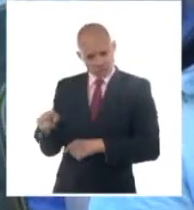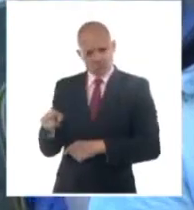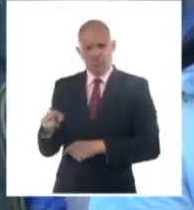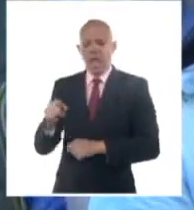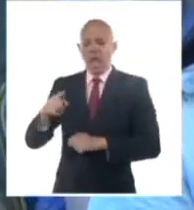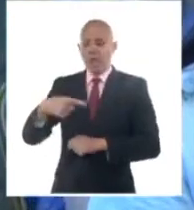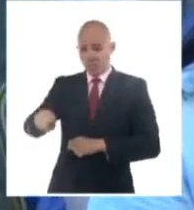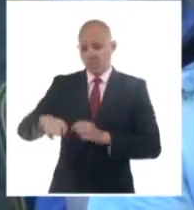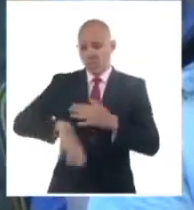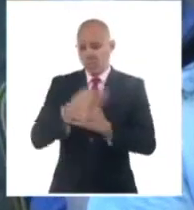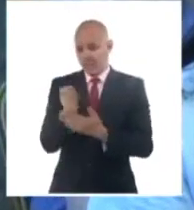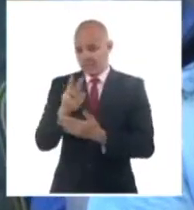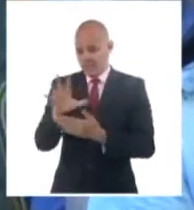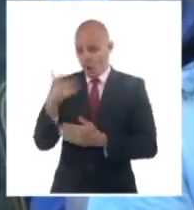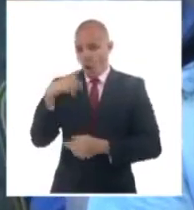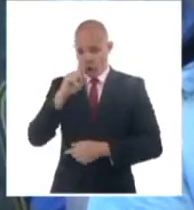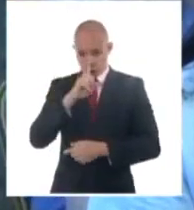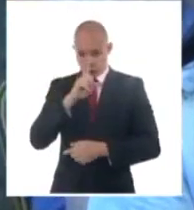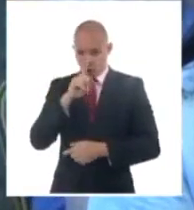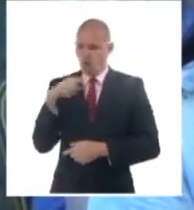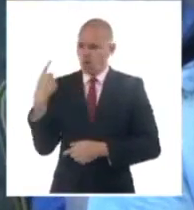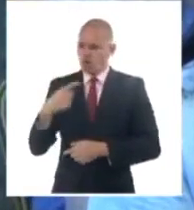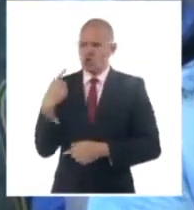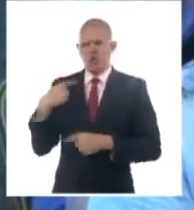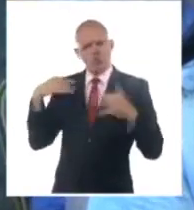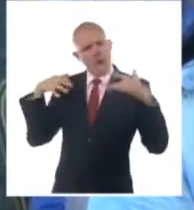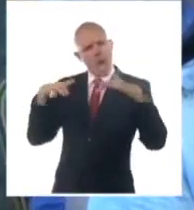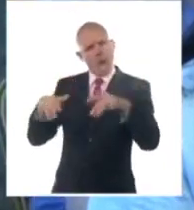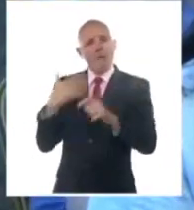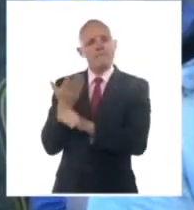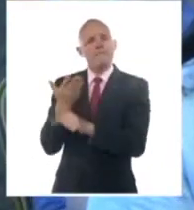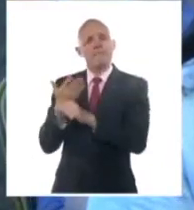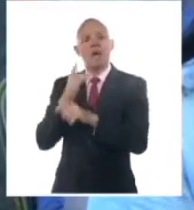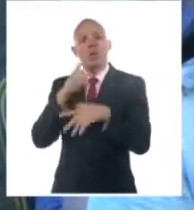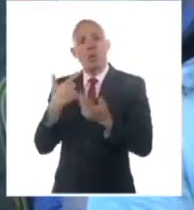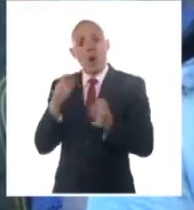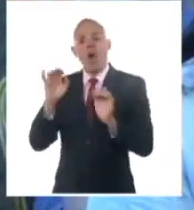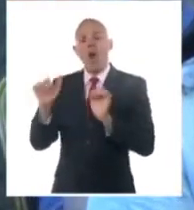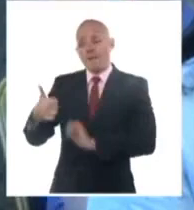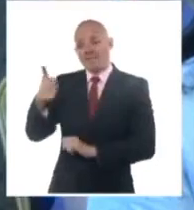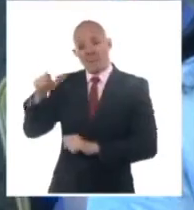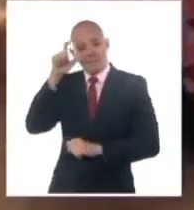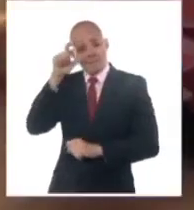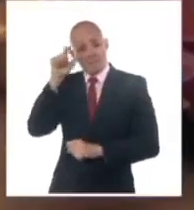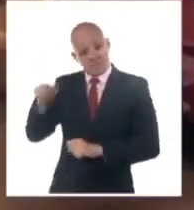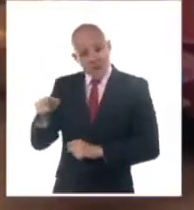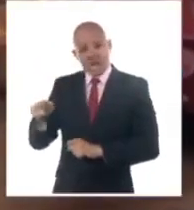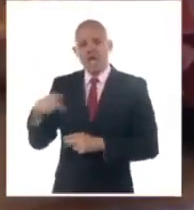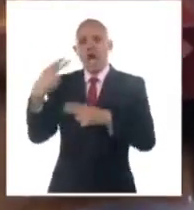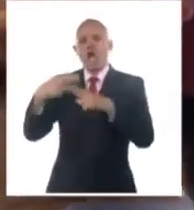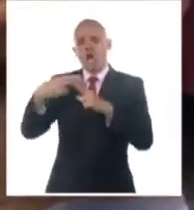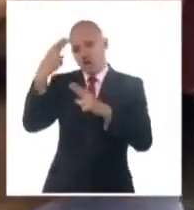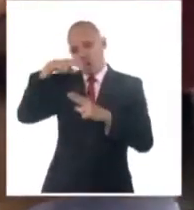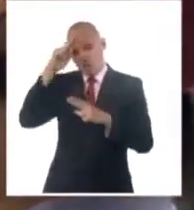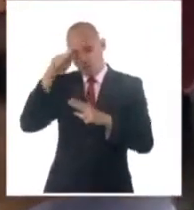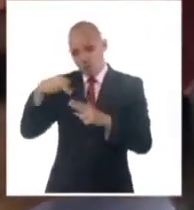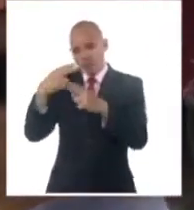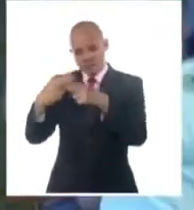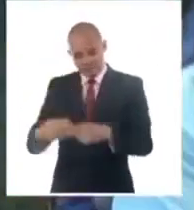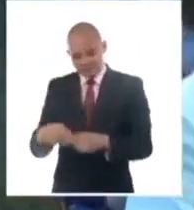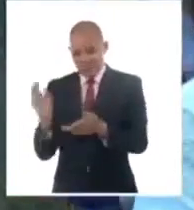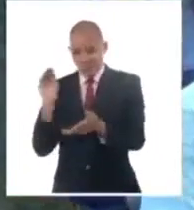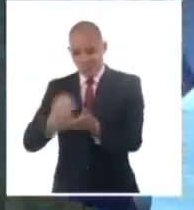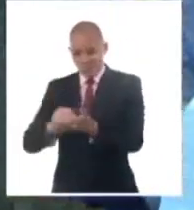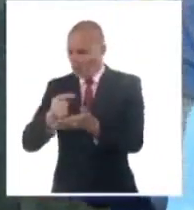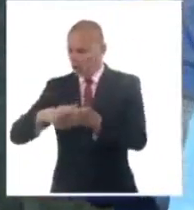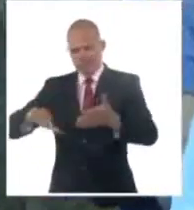junio para exigir que Biden elimine a Cuba de esta lista y que elimine todas las sanciones y de todo el terrorismo. Por lo tanto, esperamos verlos